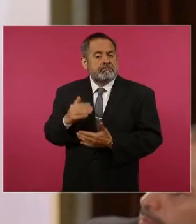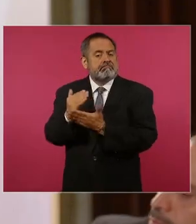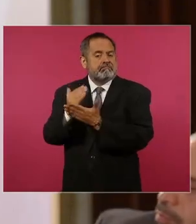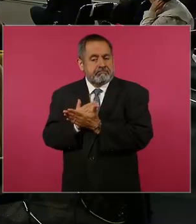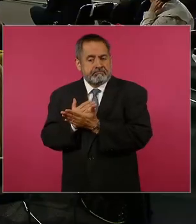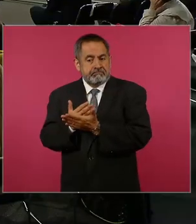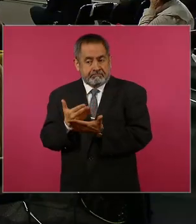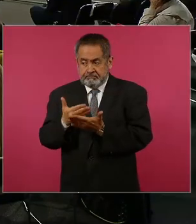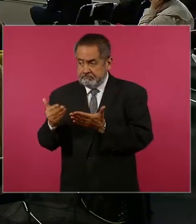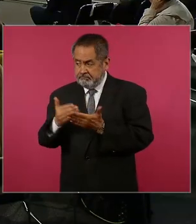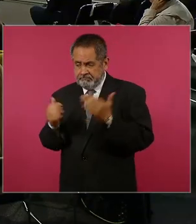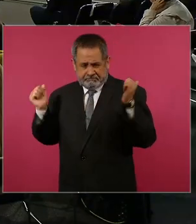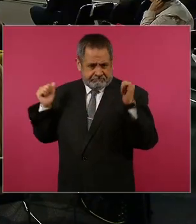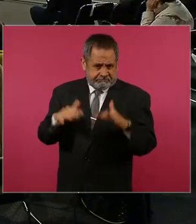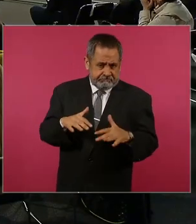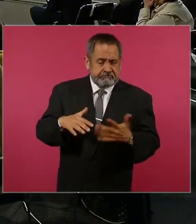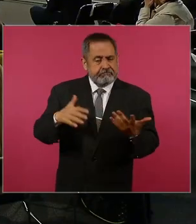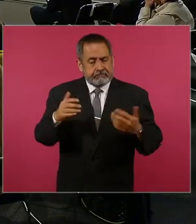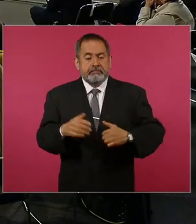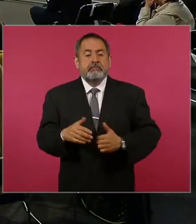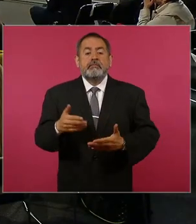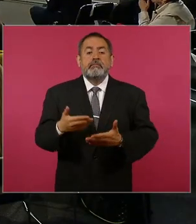por el número de votos